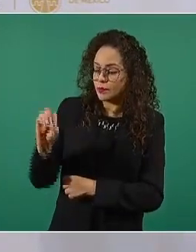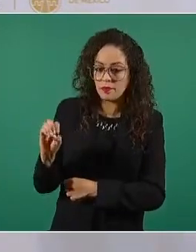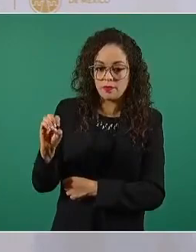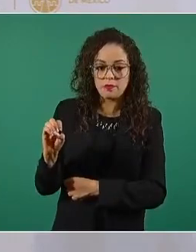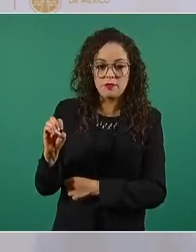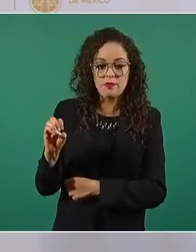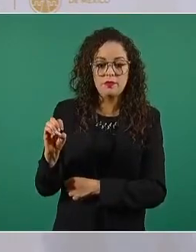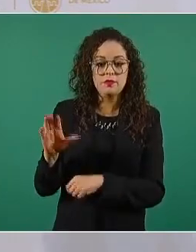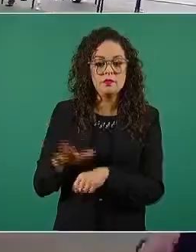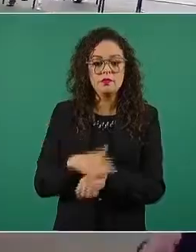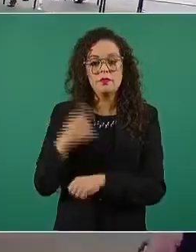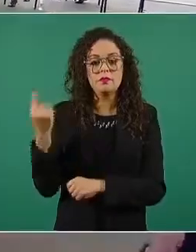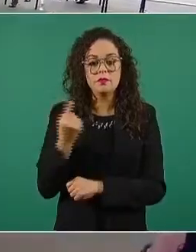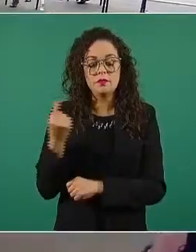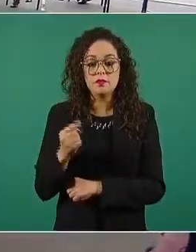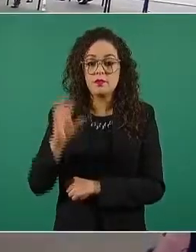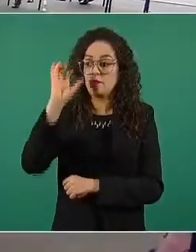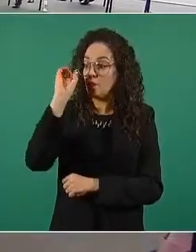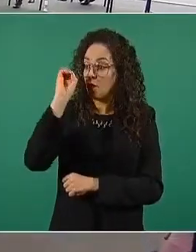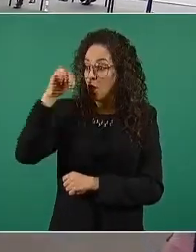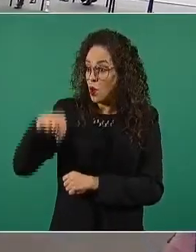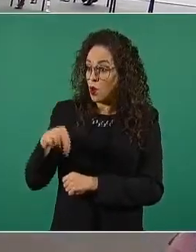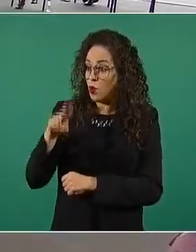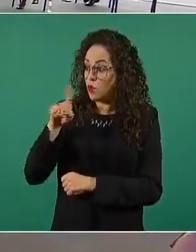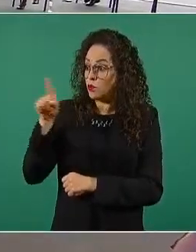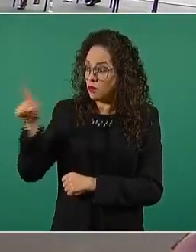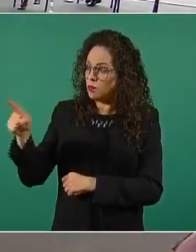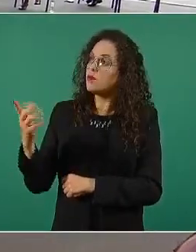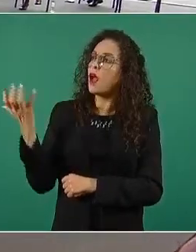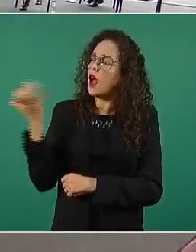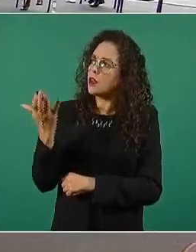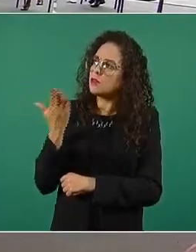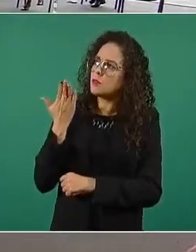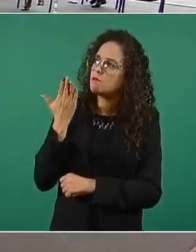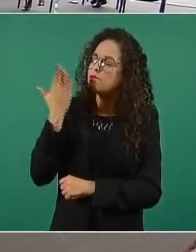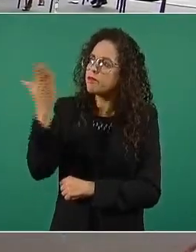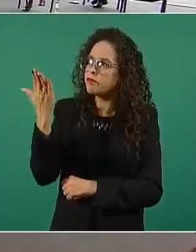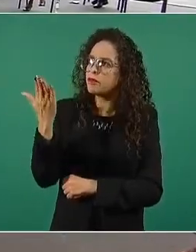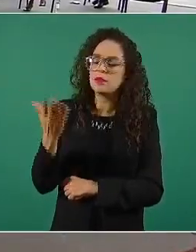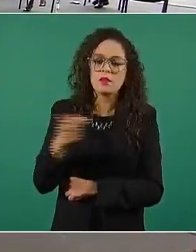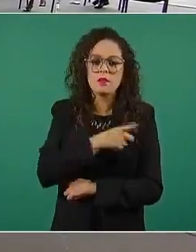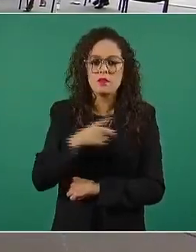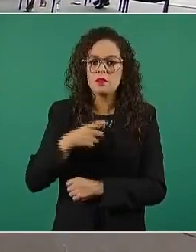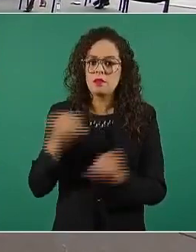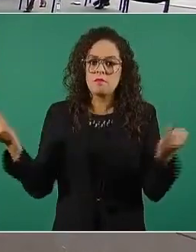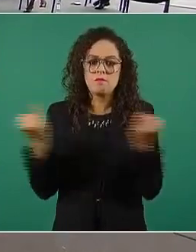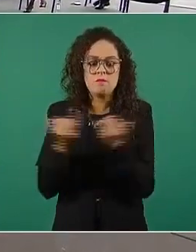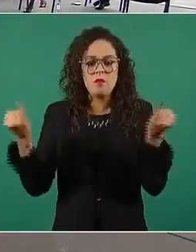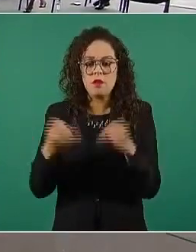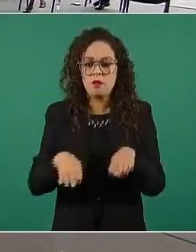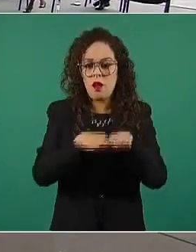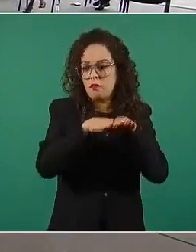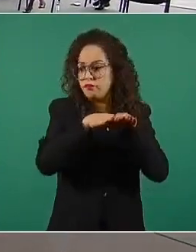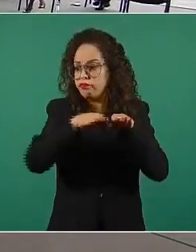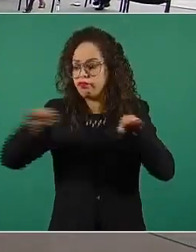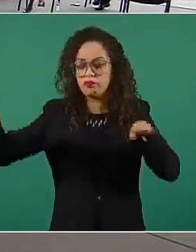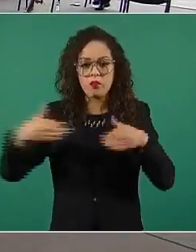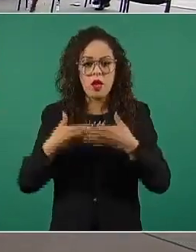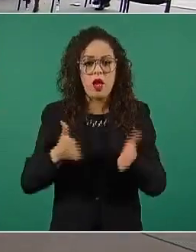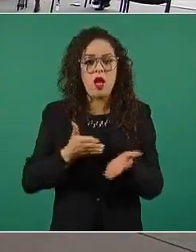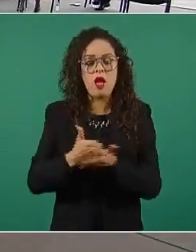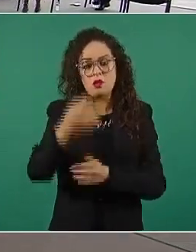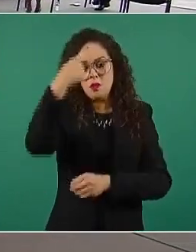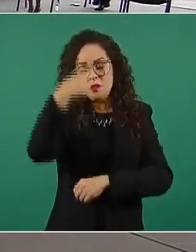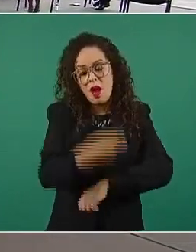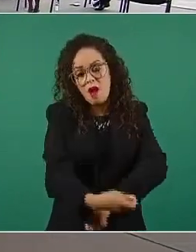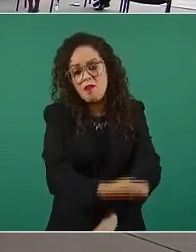ante la Organización de Naciones Unidas y pedir un acceso equitativo a las vacunas. Y esto debe